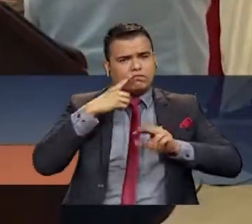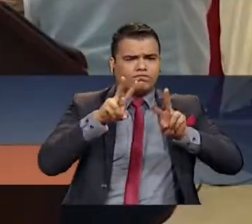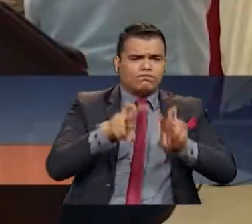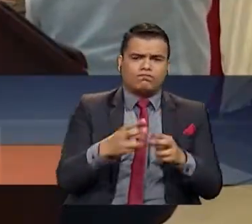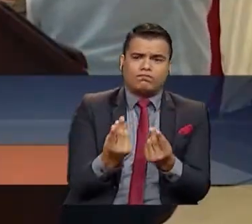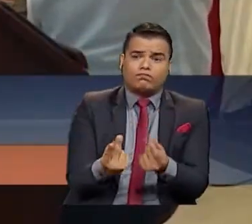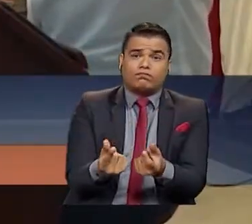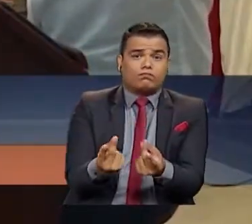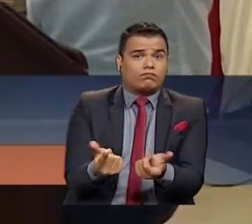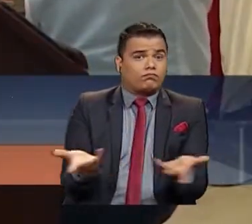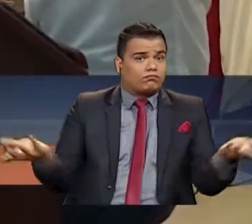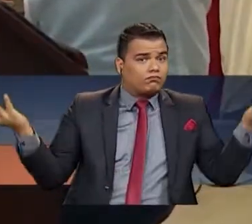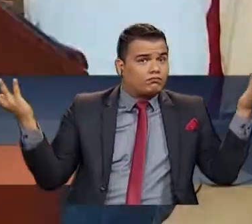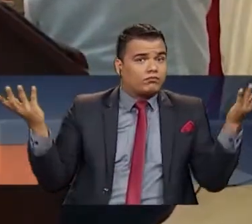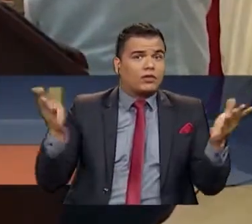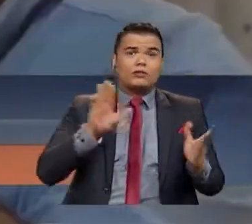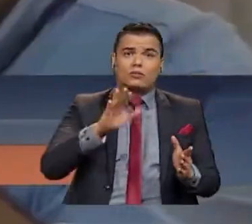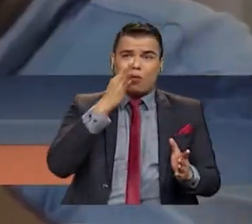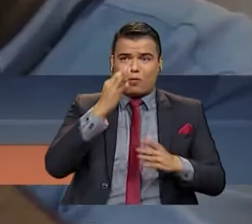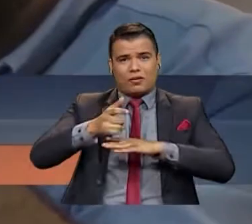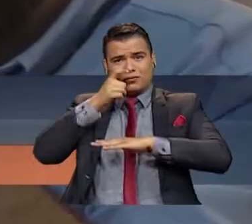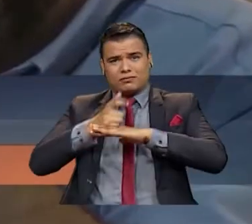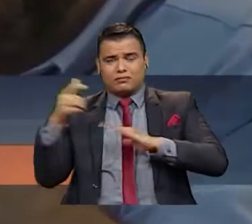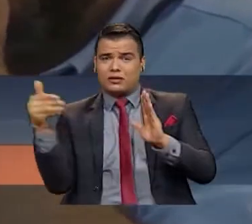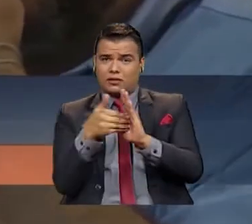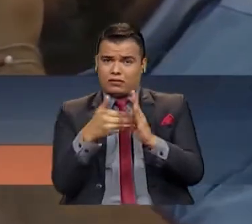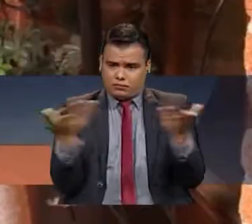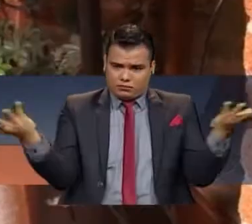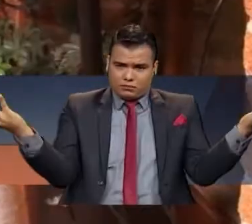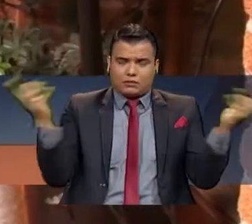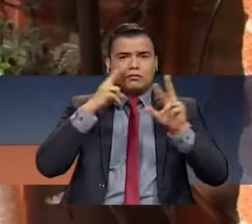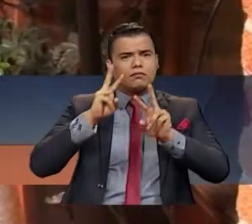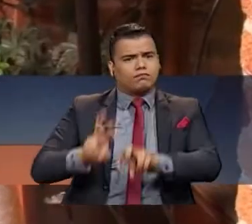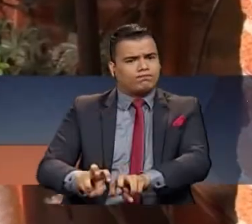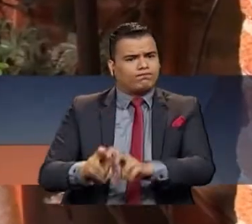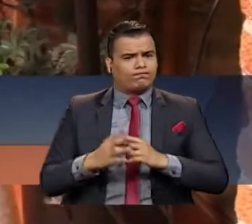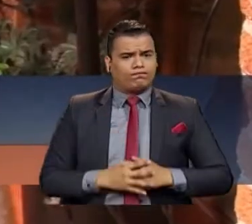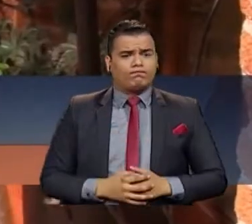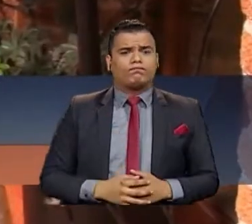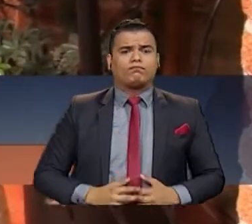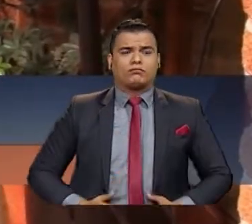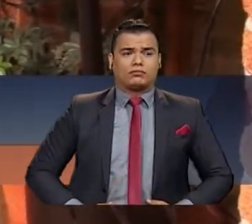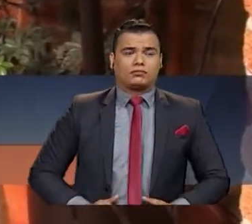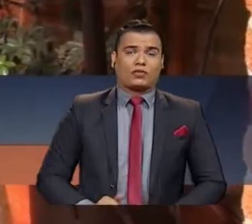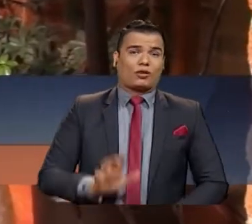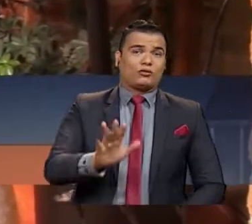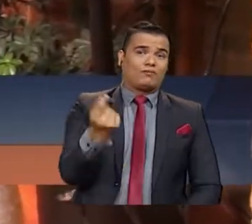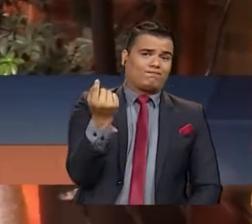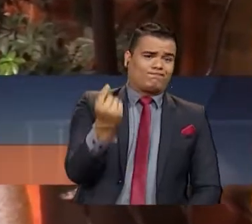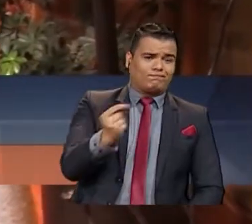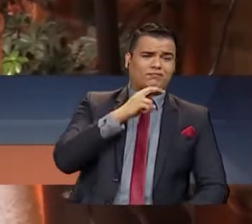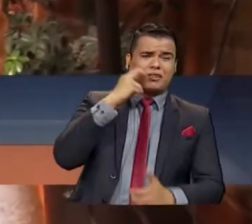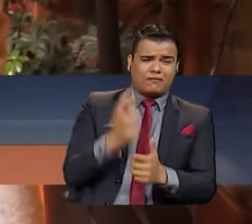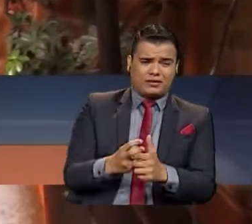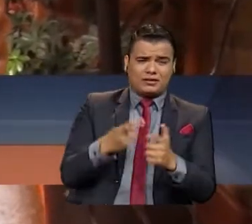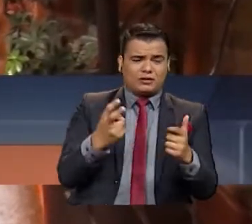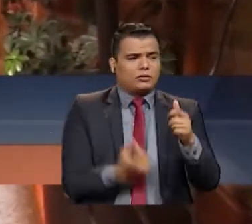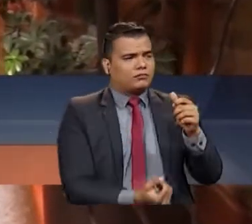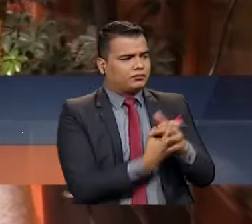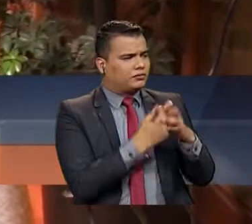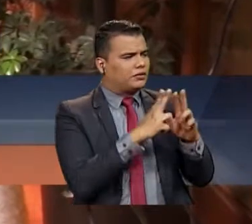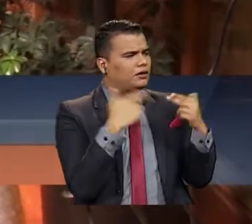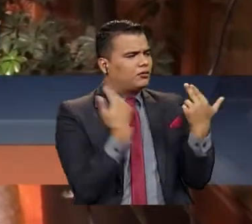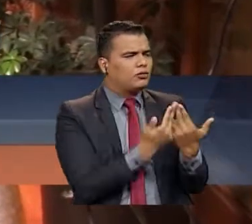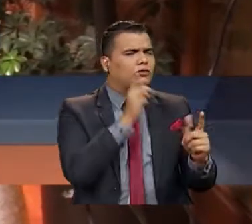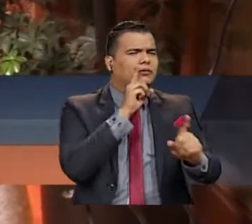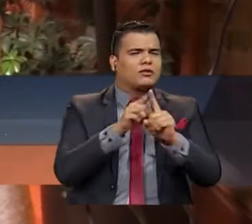las investigaciones sobre las denuncias que hizo el jefe del Ministerio Público. Esto es muy fuerte y muy difícil porque lo que sale de una reunión que debe ser para